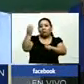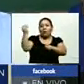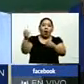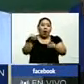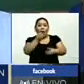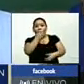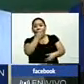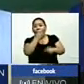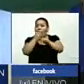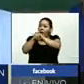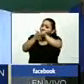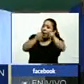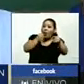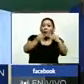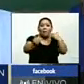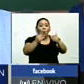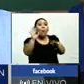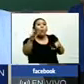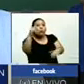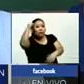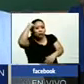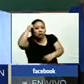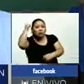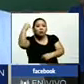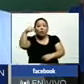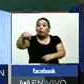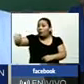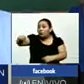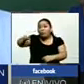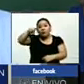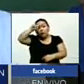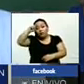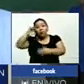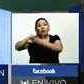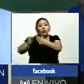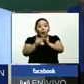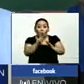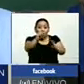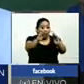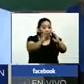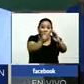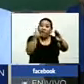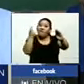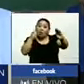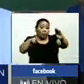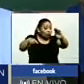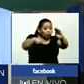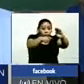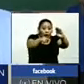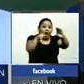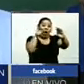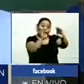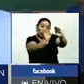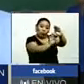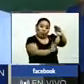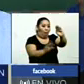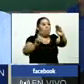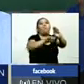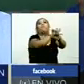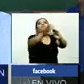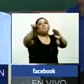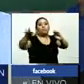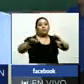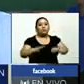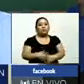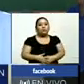perifoneando, haciéndoles conciencia. Vea, de que es un trabajo comunitario y con una casa que se nos quede sin abatizar y hay criaderos, tenemos para toda la colonia.